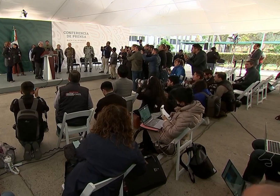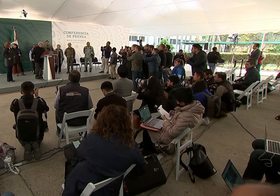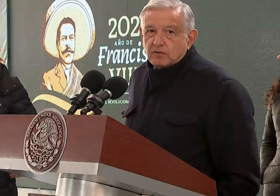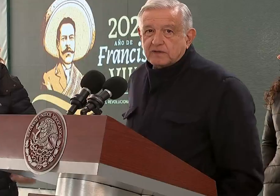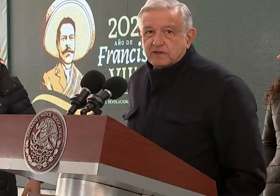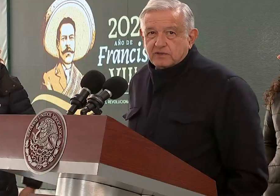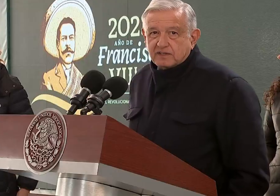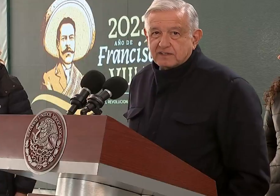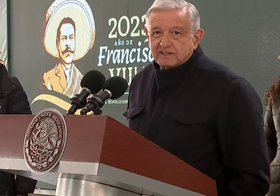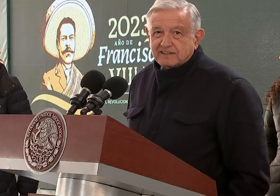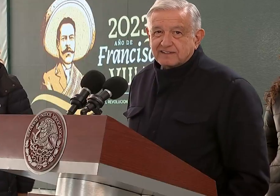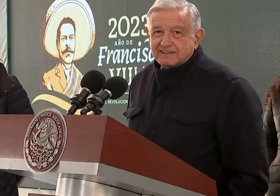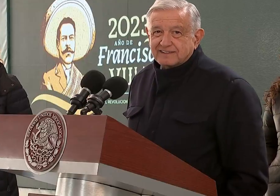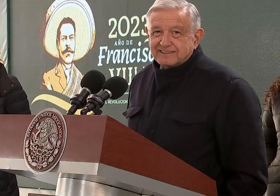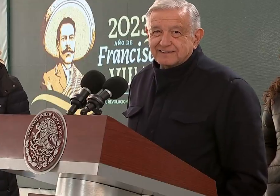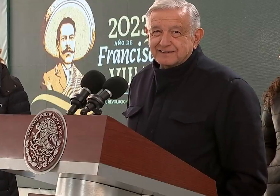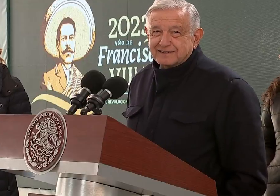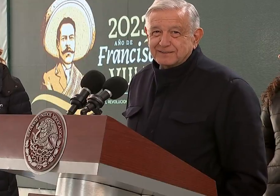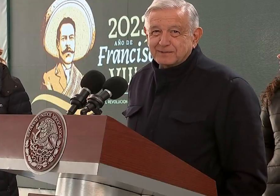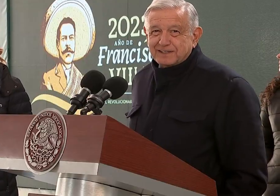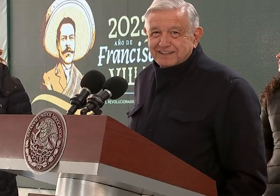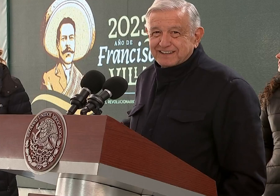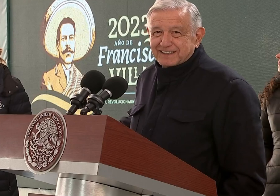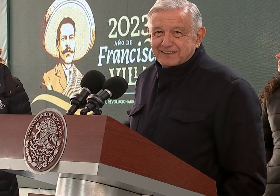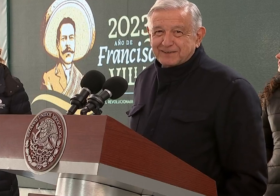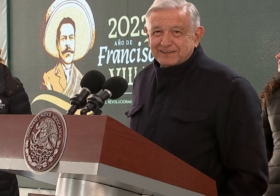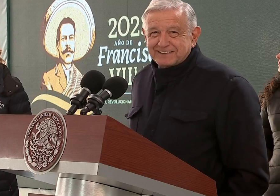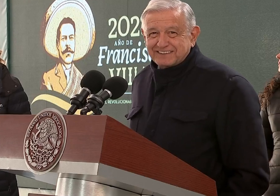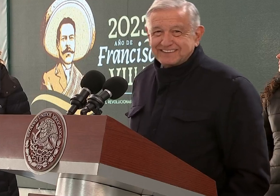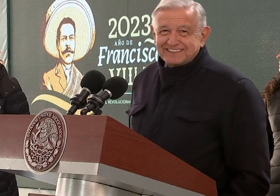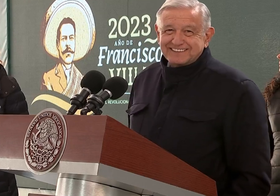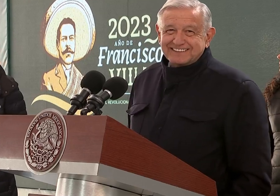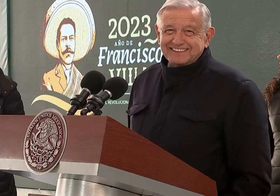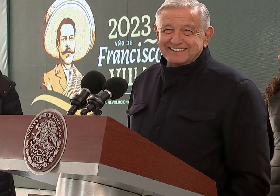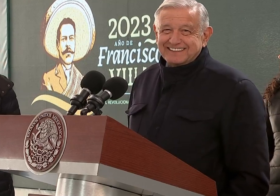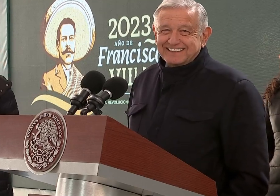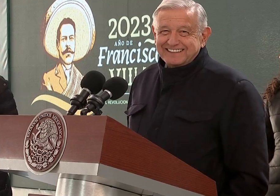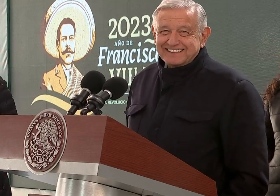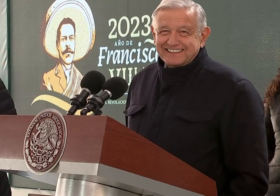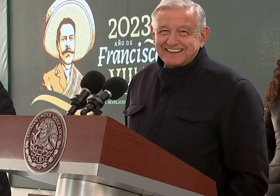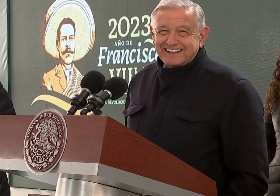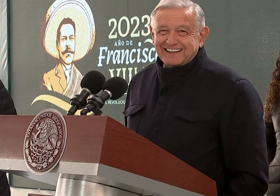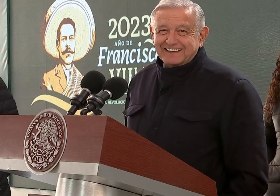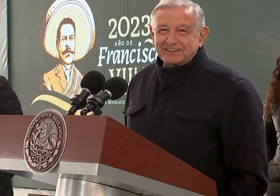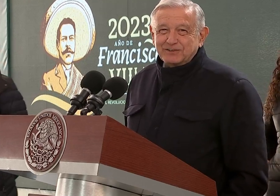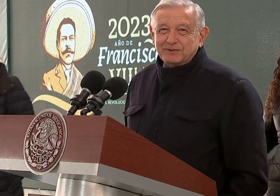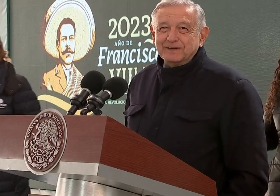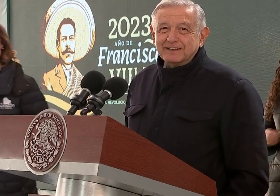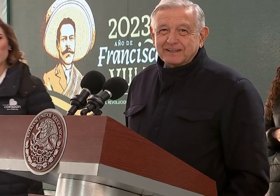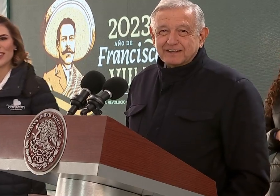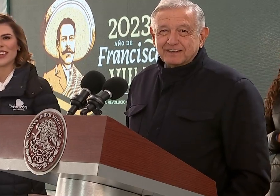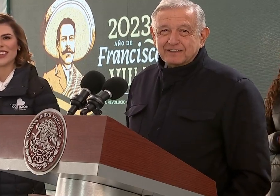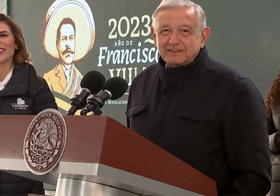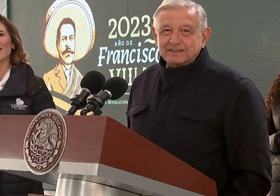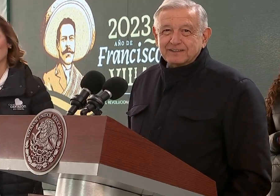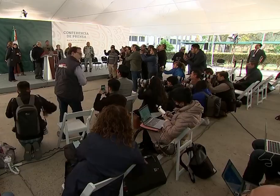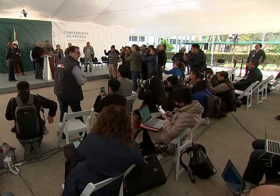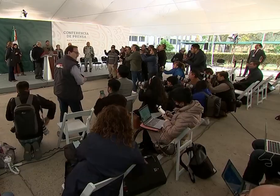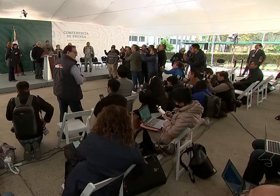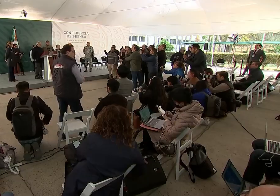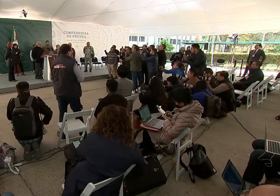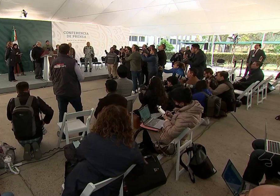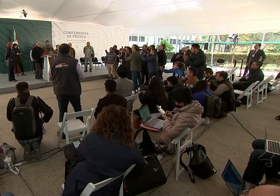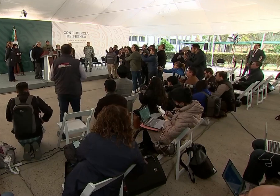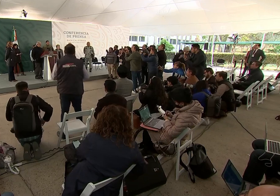Buscar a la gobernador Marina es la que va este a resolver presidente